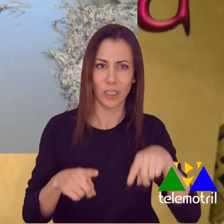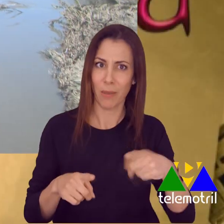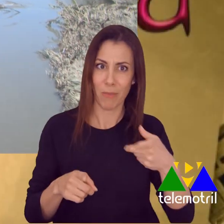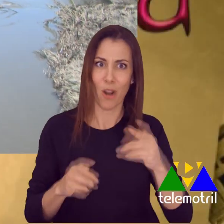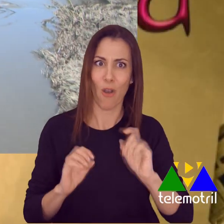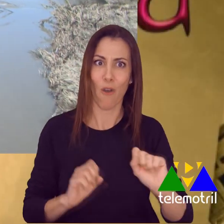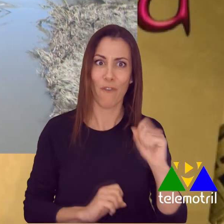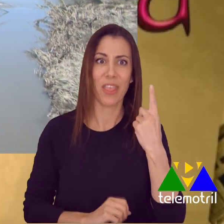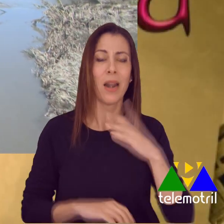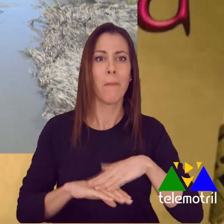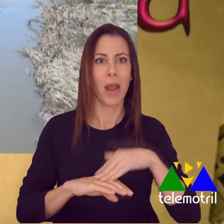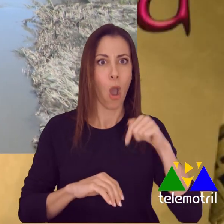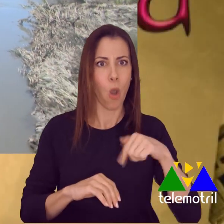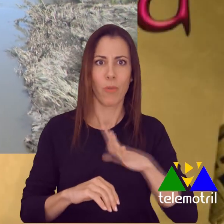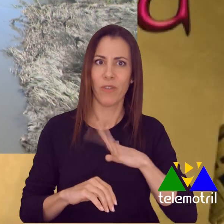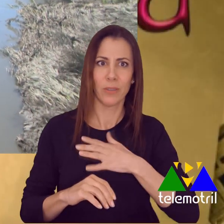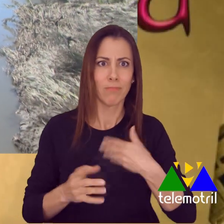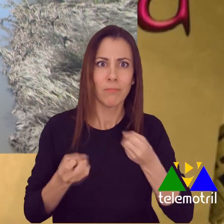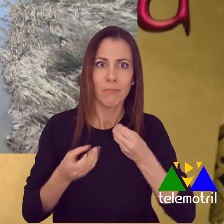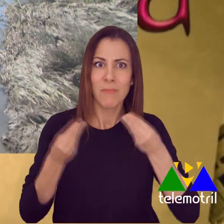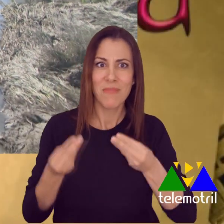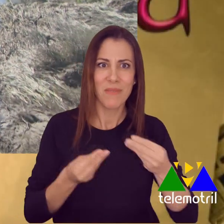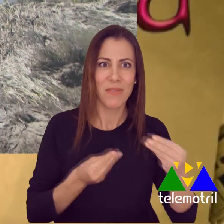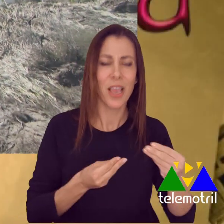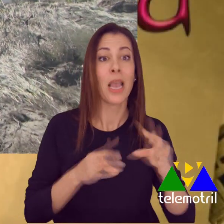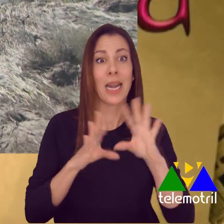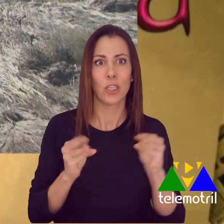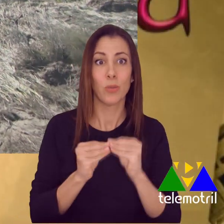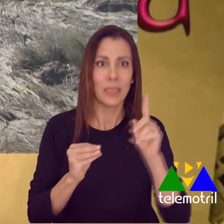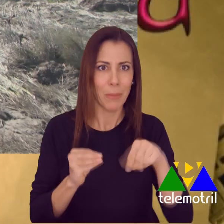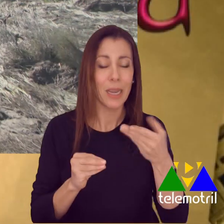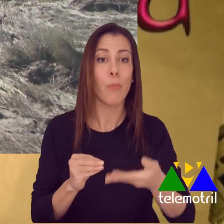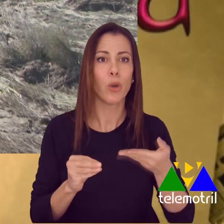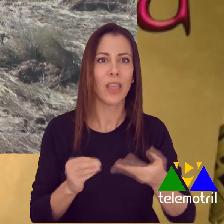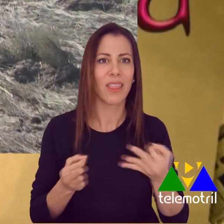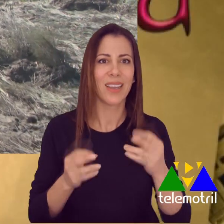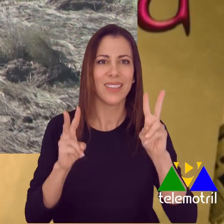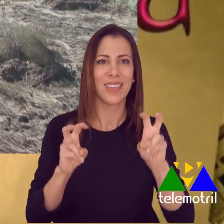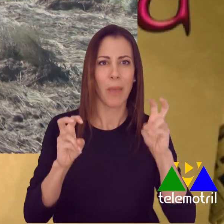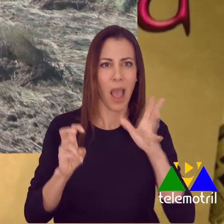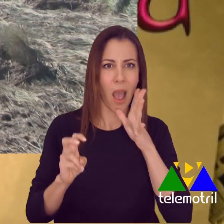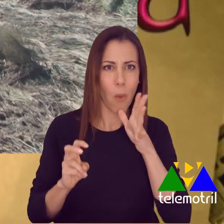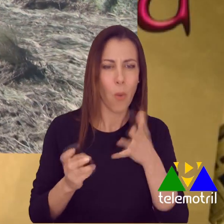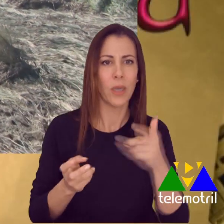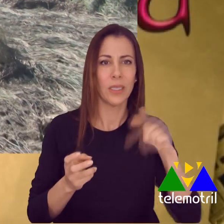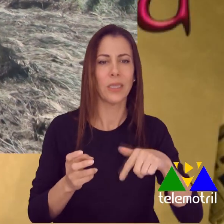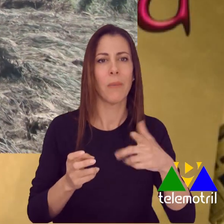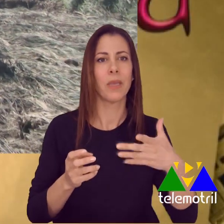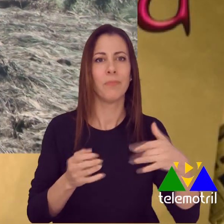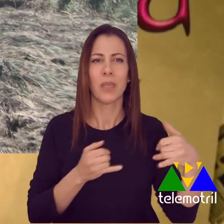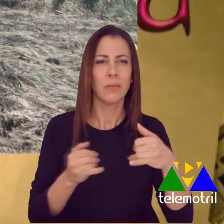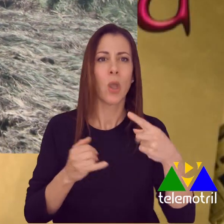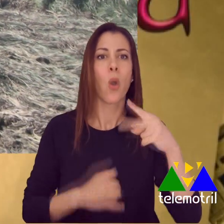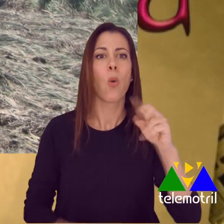lucirse bien para, en principio, don Manuel, resumir un poco la importancia del agua, de este